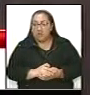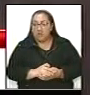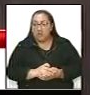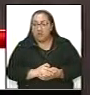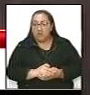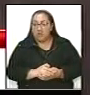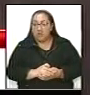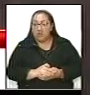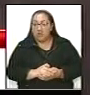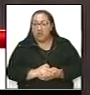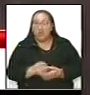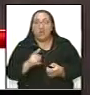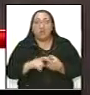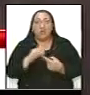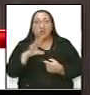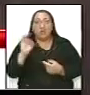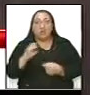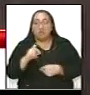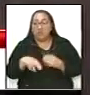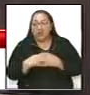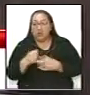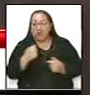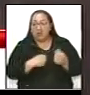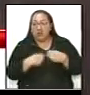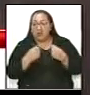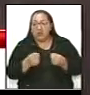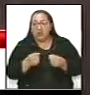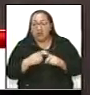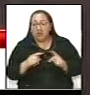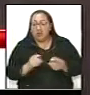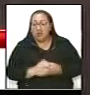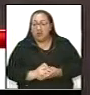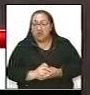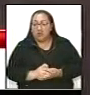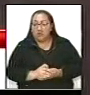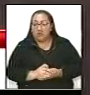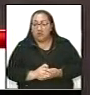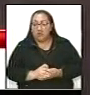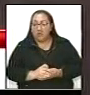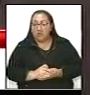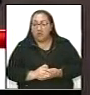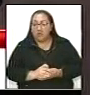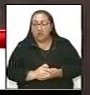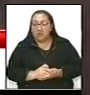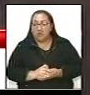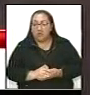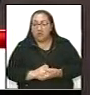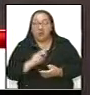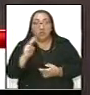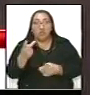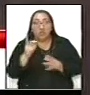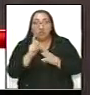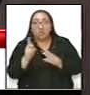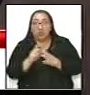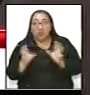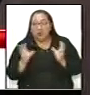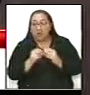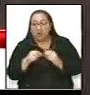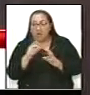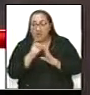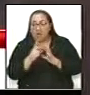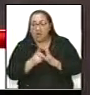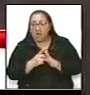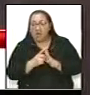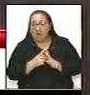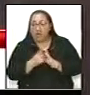hasta 5% de esta asignación para administración de otorgamiento de estímulos. Asimismo, en la segunda disposición complementaria final del presente dictamen